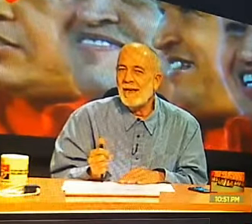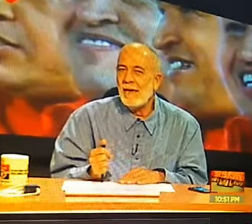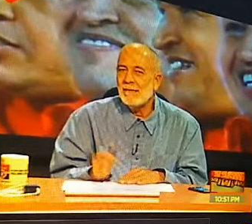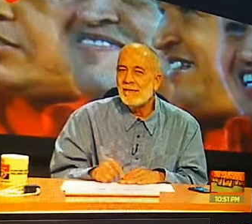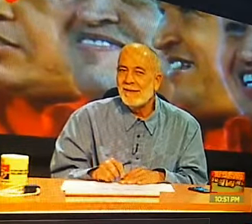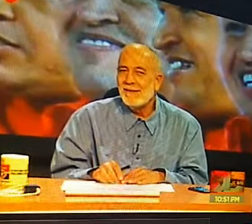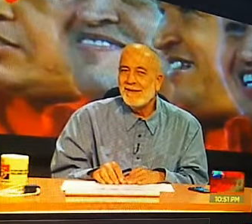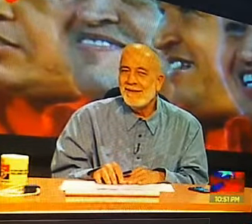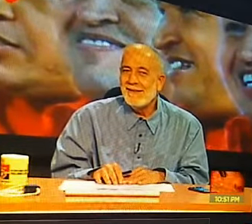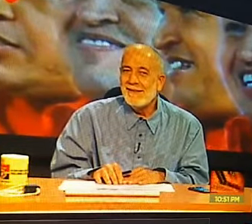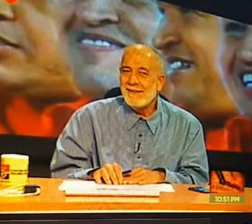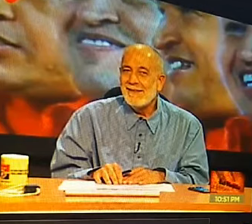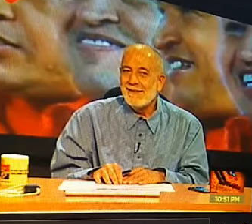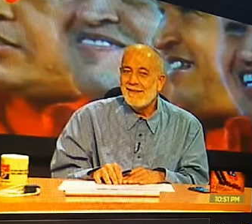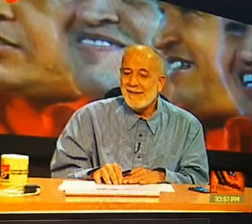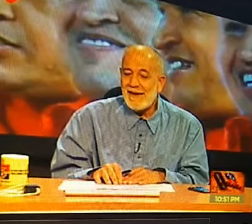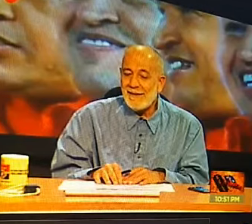de qué?